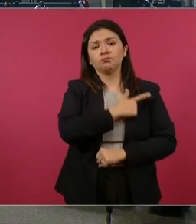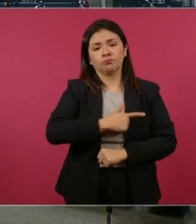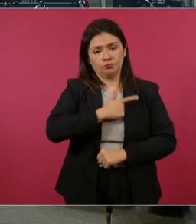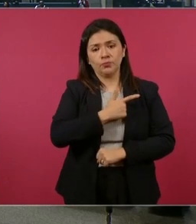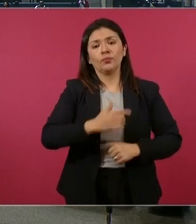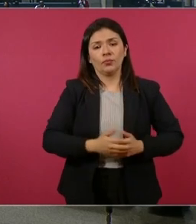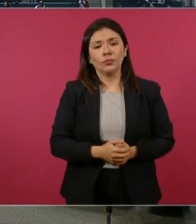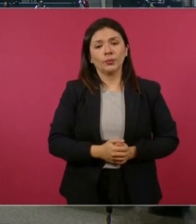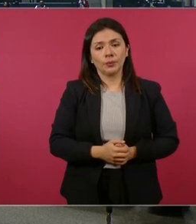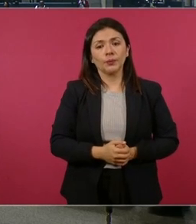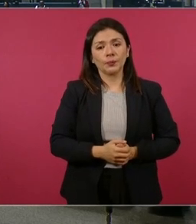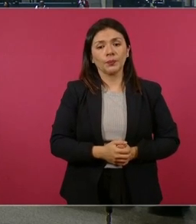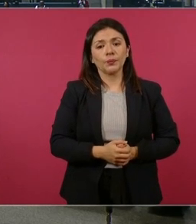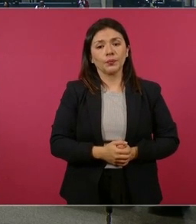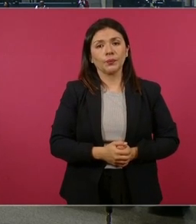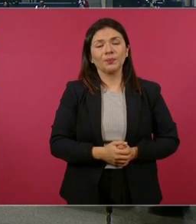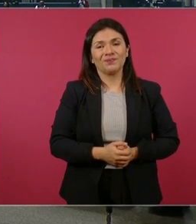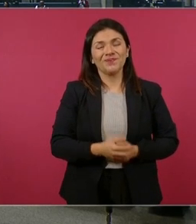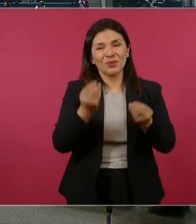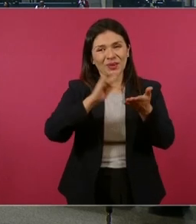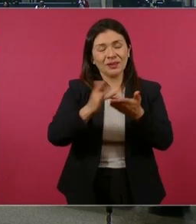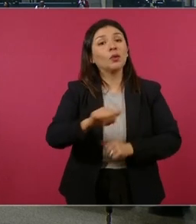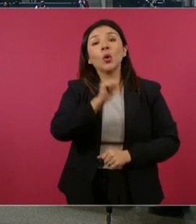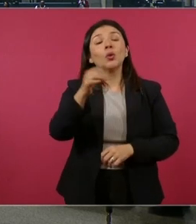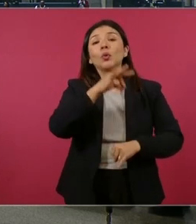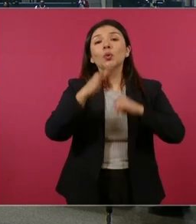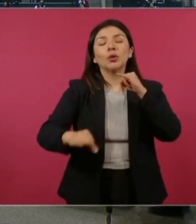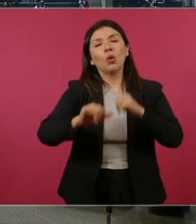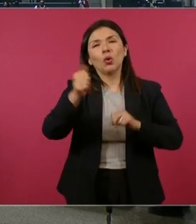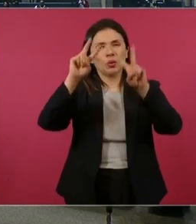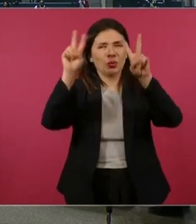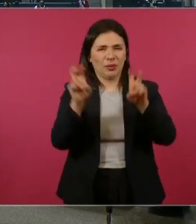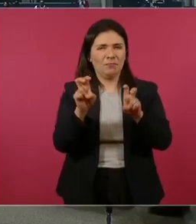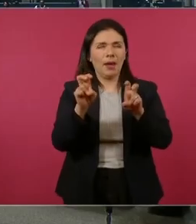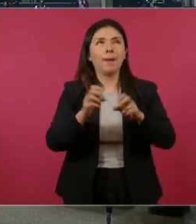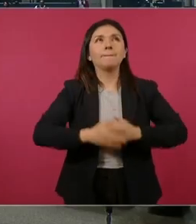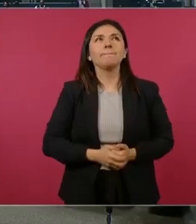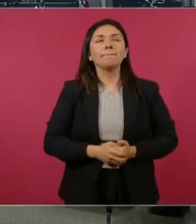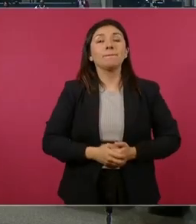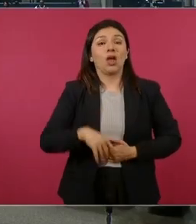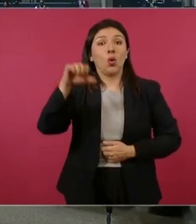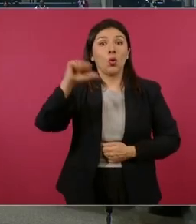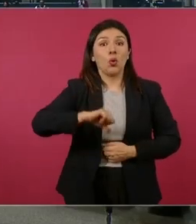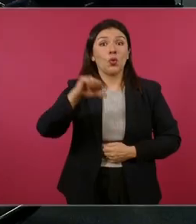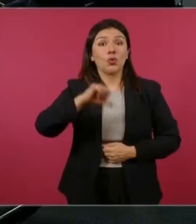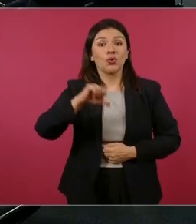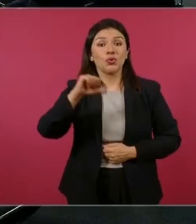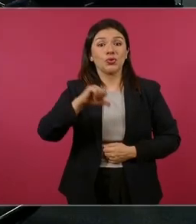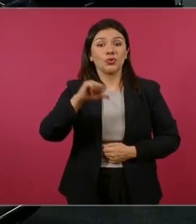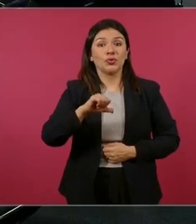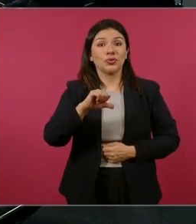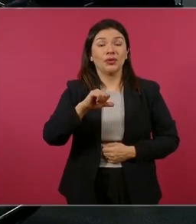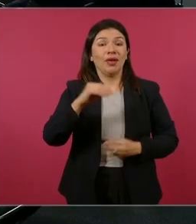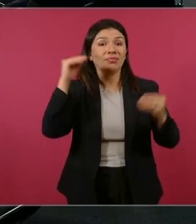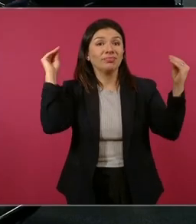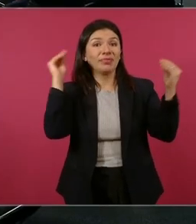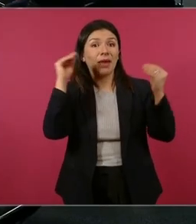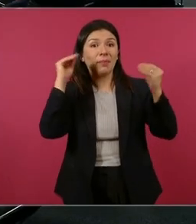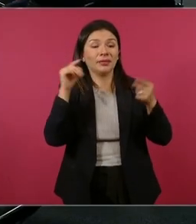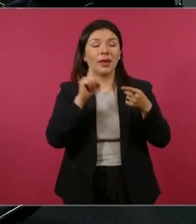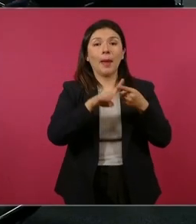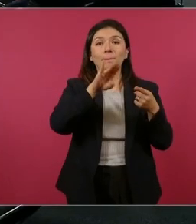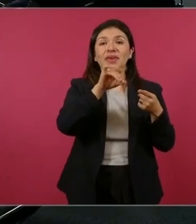con sí. Jesús me pongo de acuerdo. Sí. Muchas gracias, presidente. Y por último, nada más un tema muy… pues hoy será el debate de